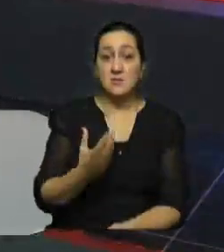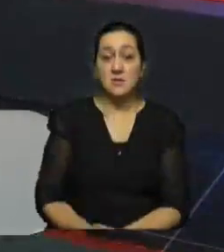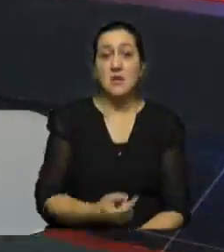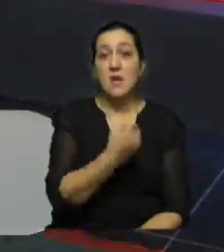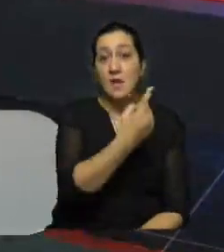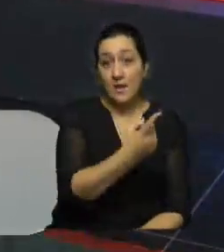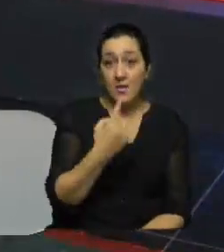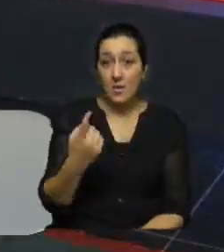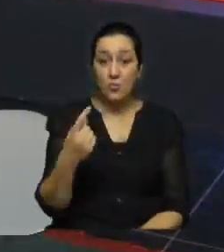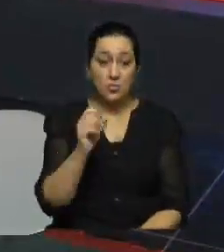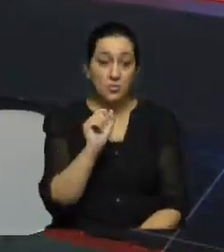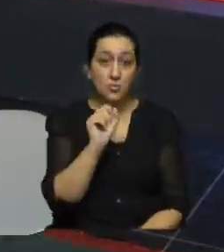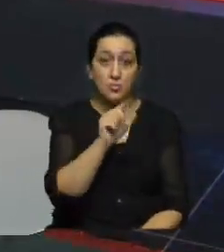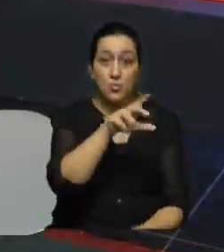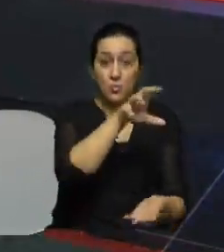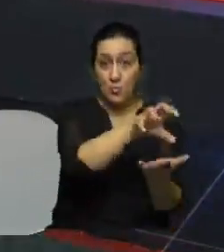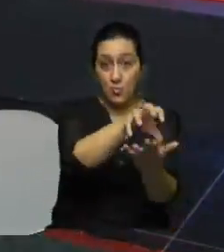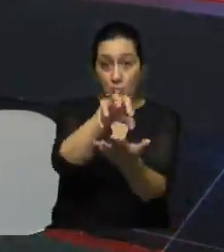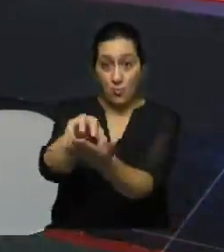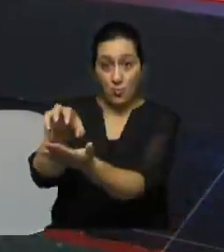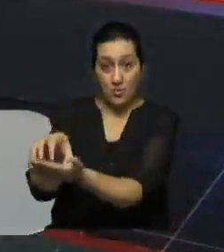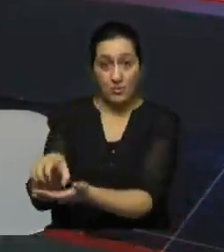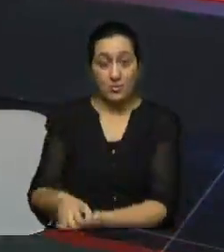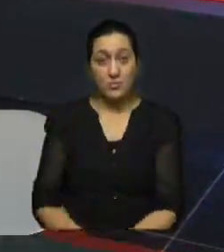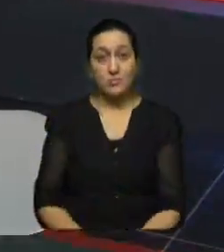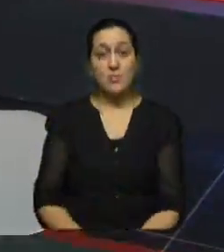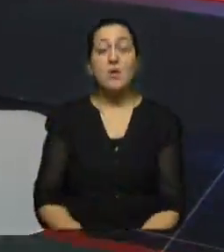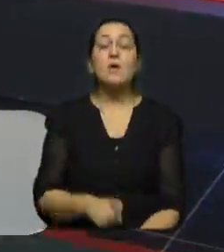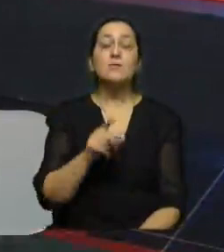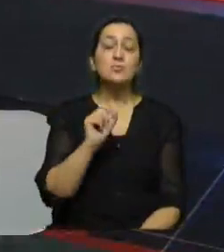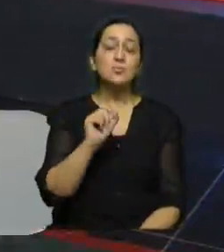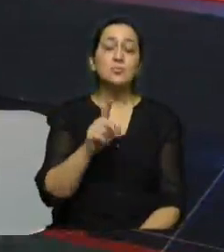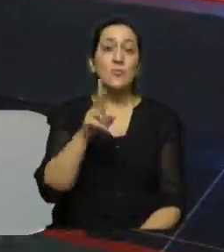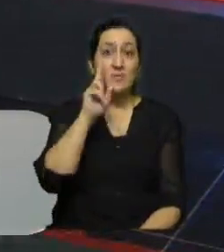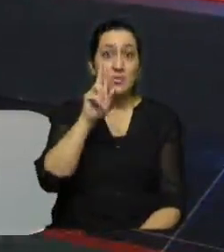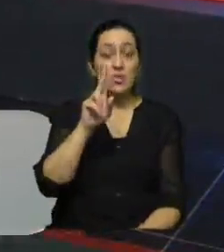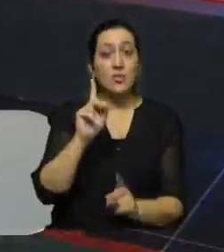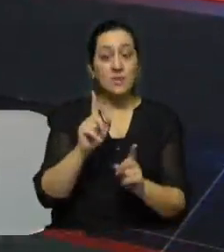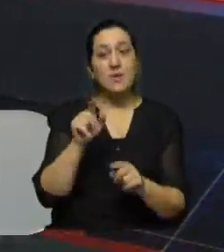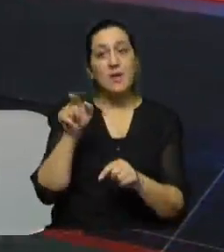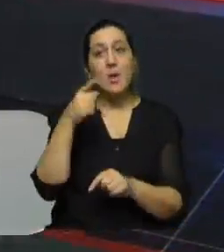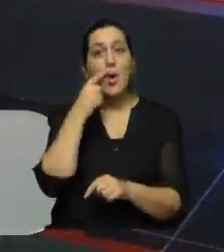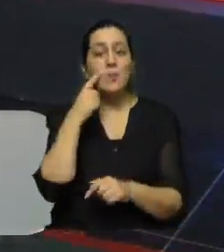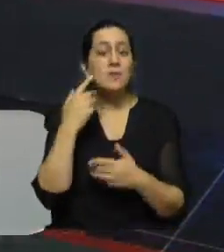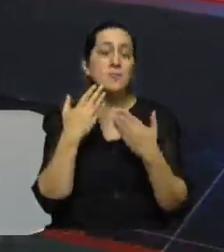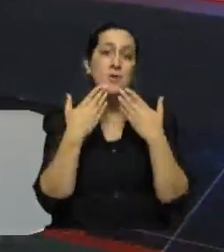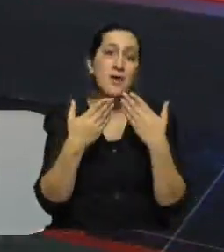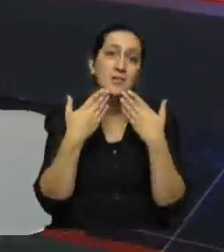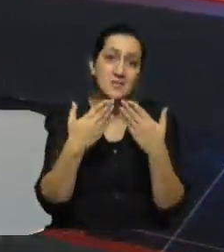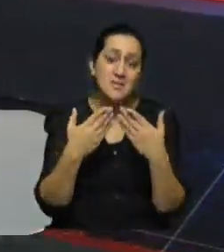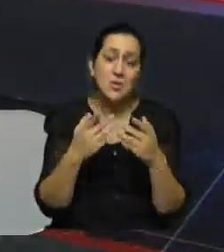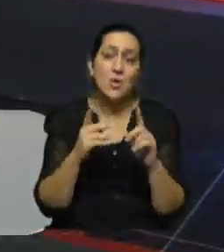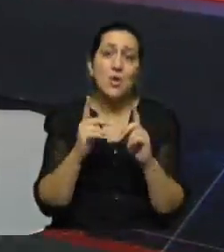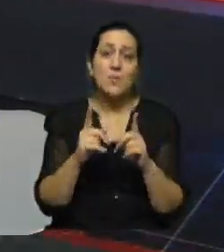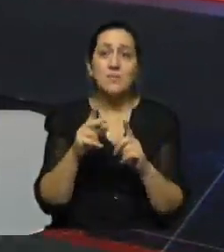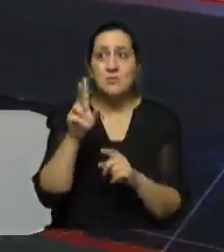distintas realidades de los vecinos que hay acá? Como JP, cada uno tiene su visión, ¿no? Porque él, muy agradecido y en las condiciones que está, pero a la vez, si